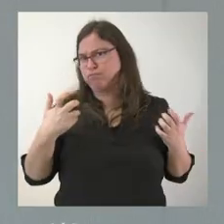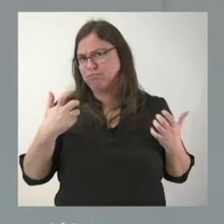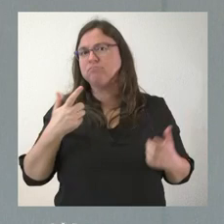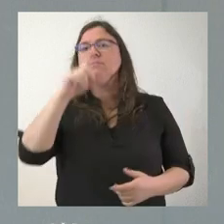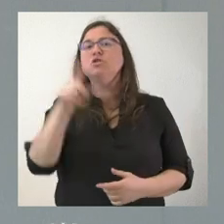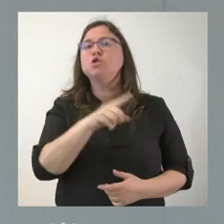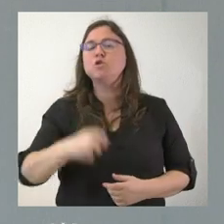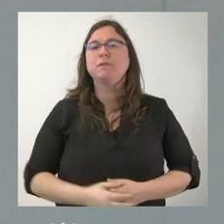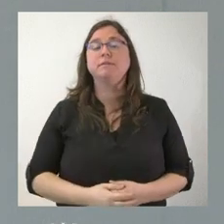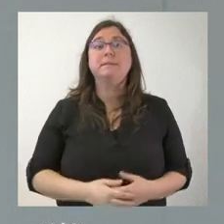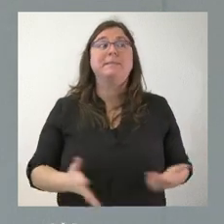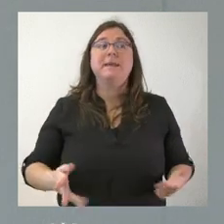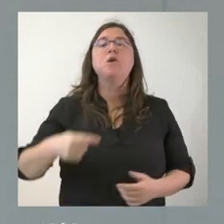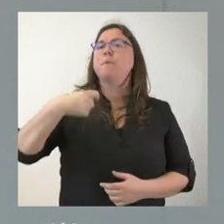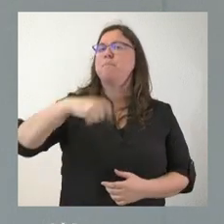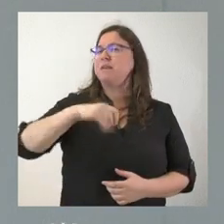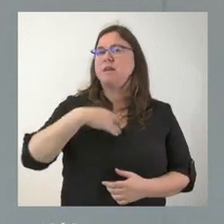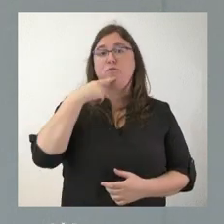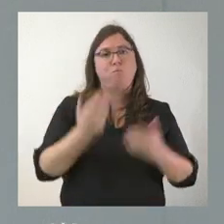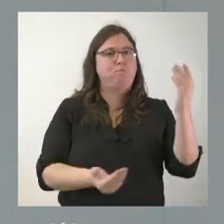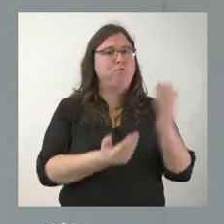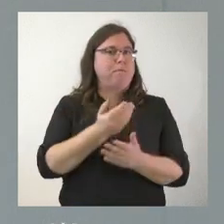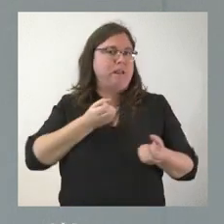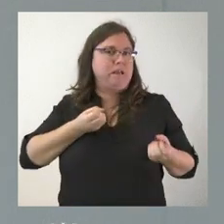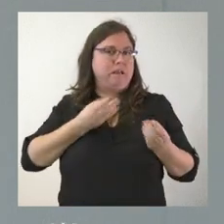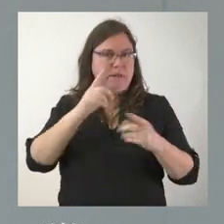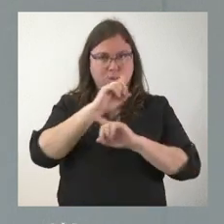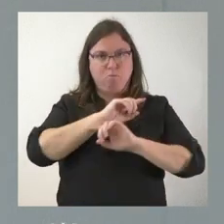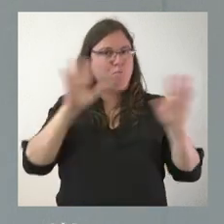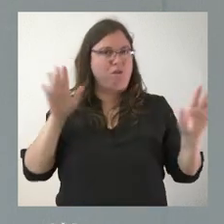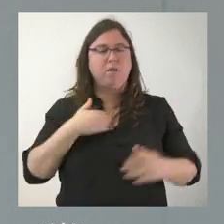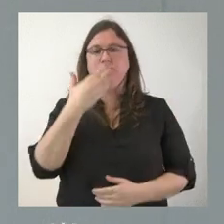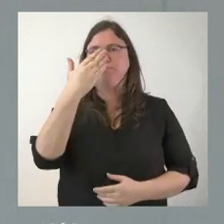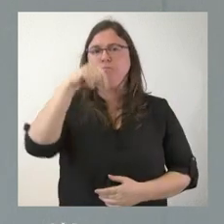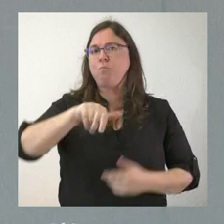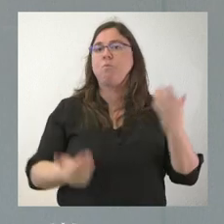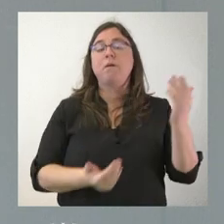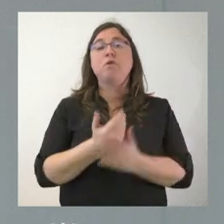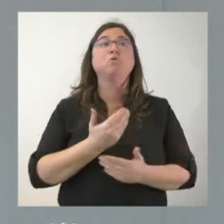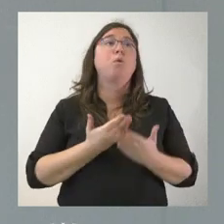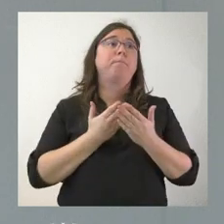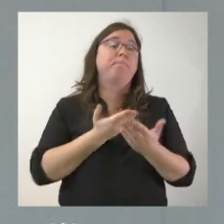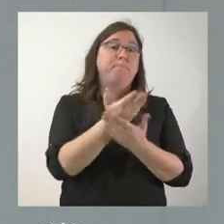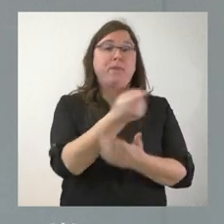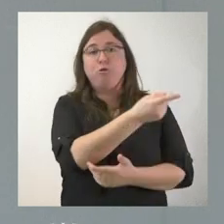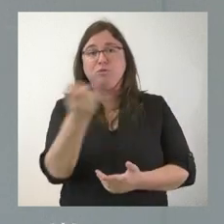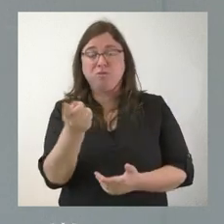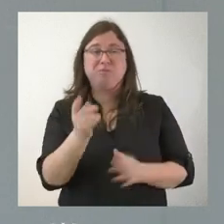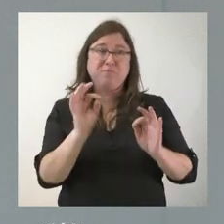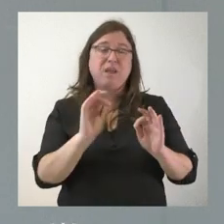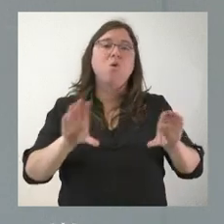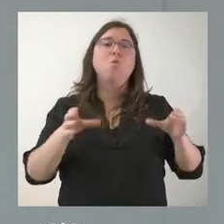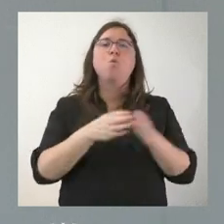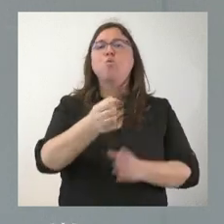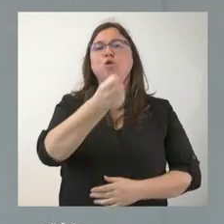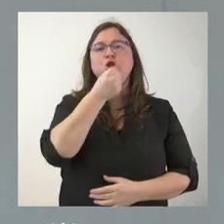Pues el presidente se ha pronunciado claramente esta mañana sobre este hecho y por tanto yo pido a todo el mundo y especialmente al partido socialista que es el que